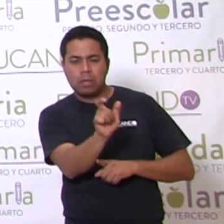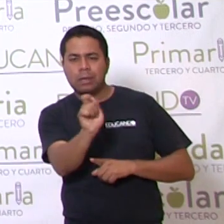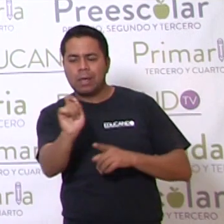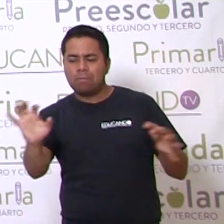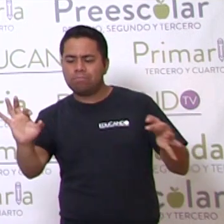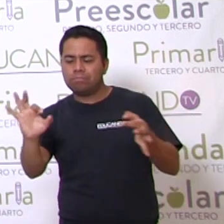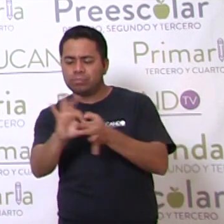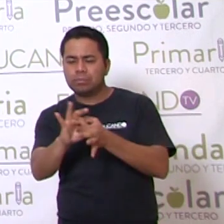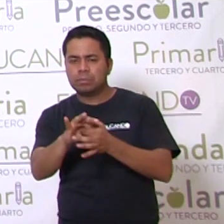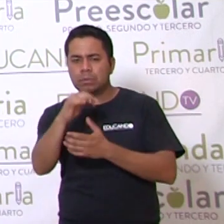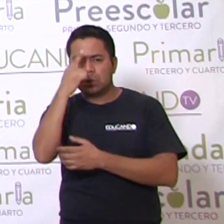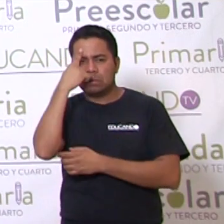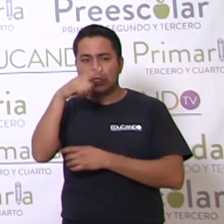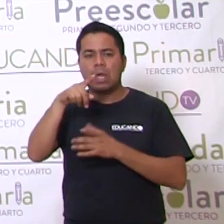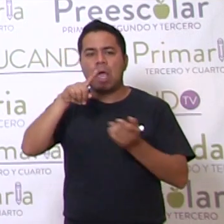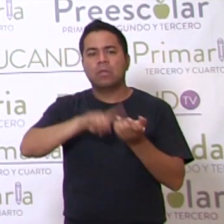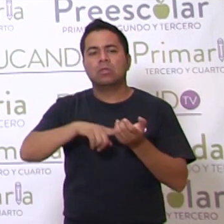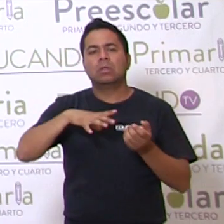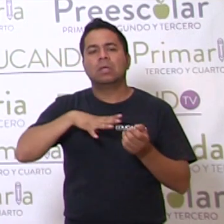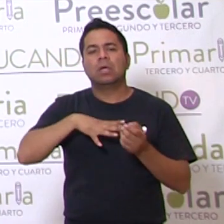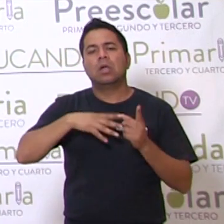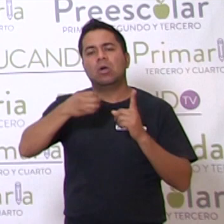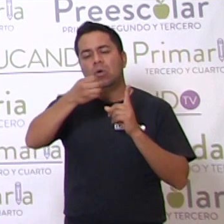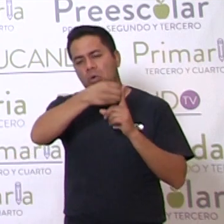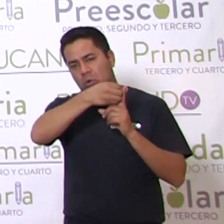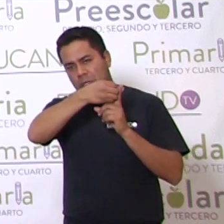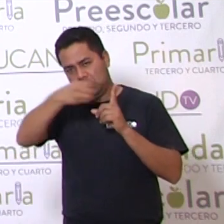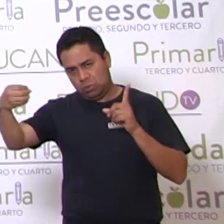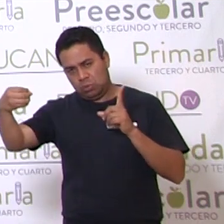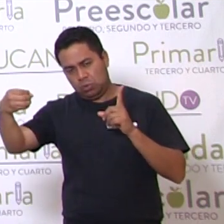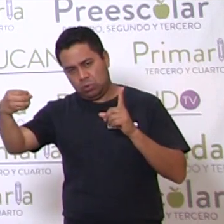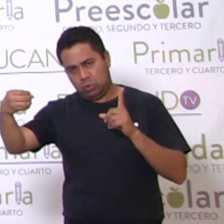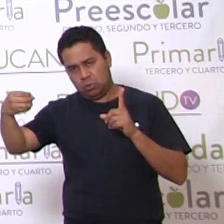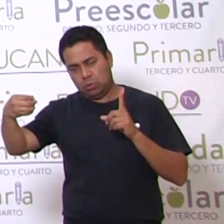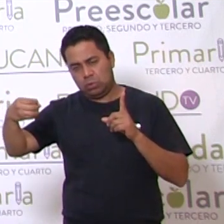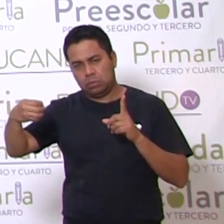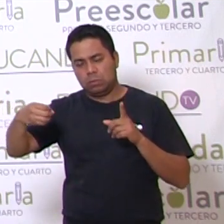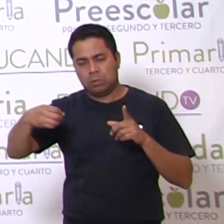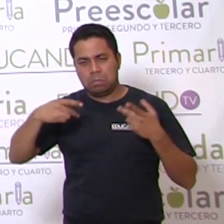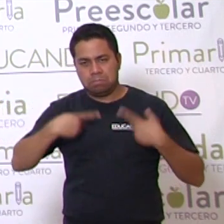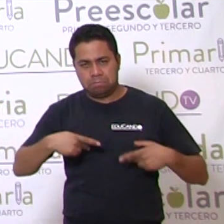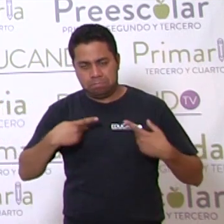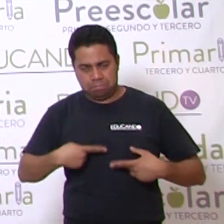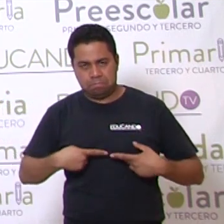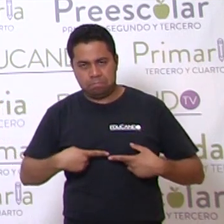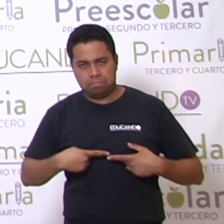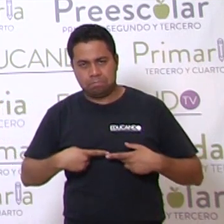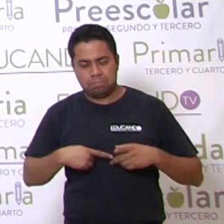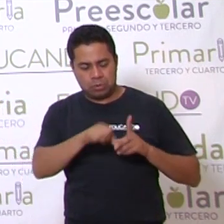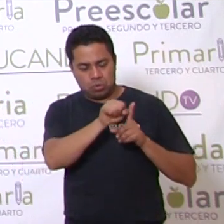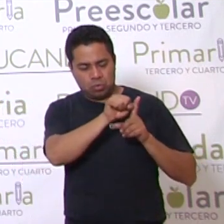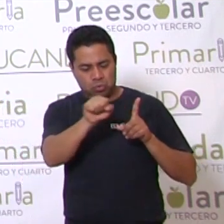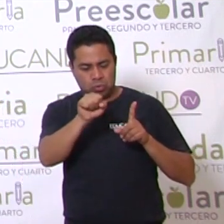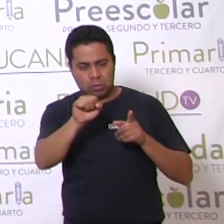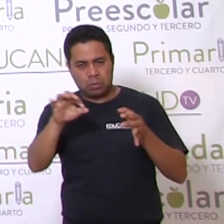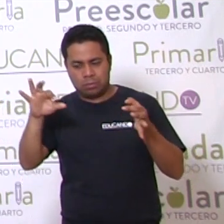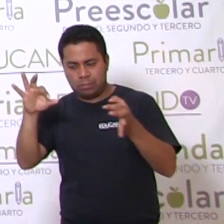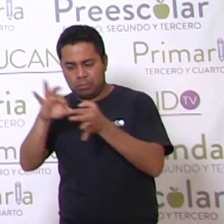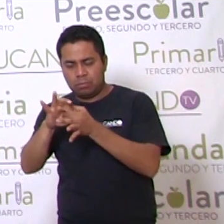una oración, unen el sujeto de una oración